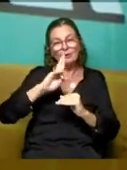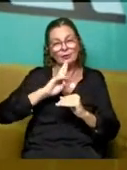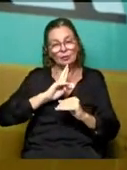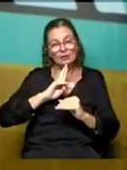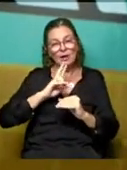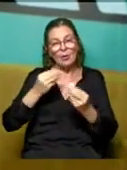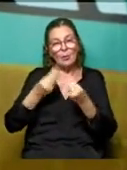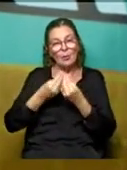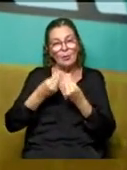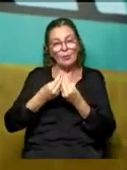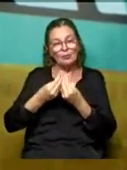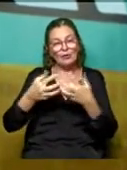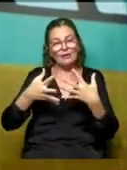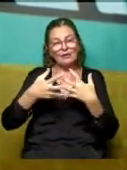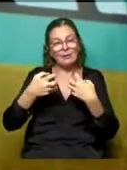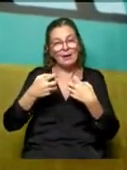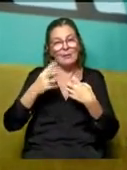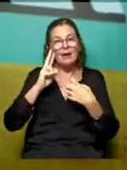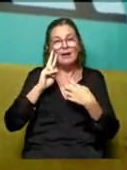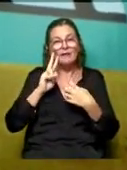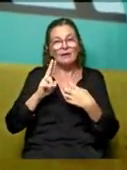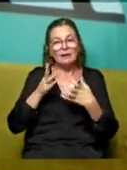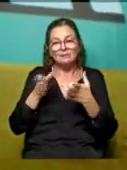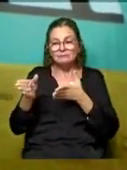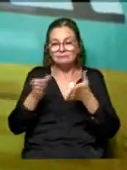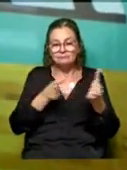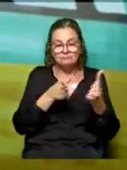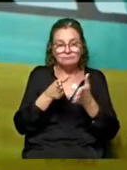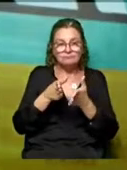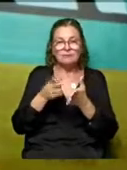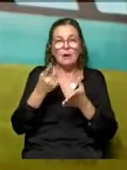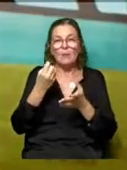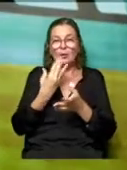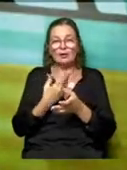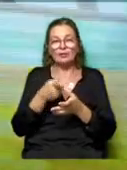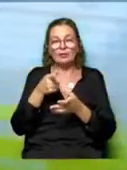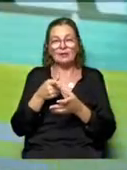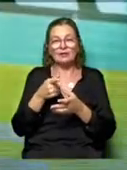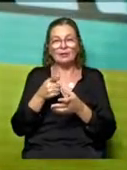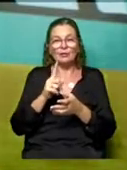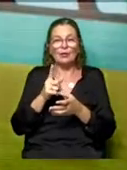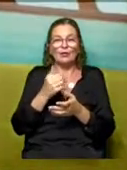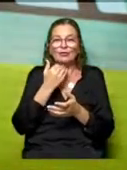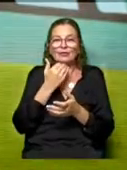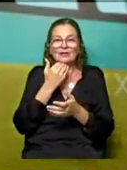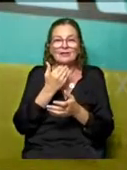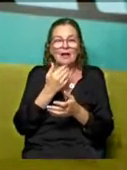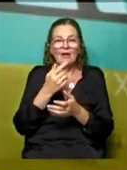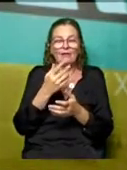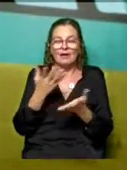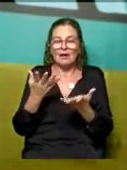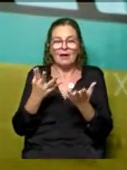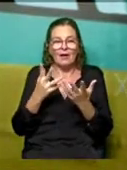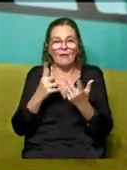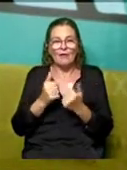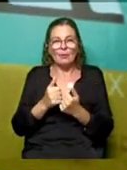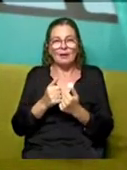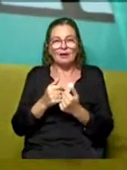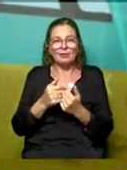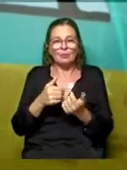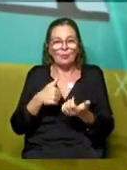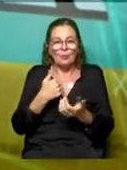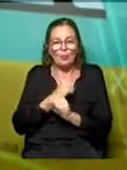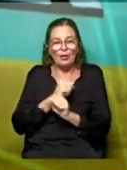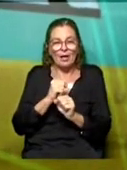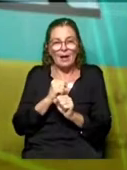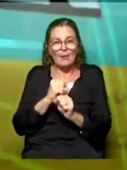y mucha flexibilidad para rectificar rumbos. Por eso es injustificable desde todo punto de vista que no estemos dispuestos